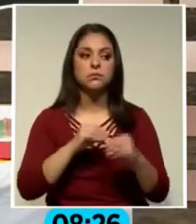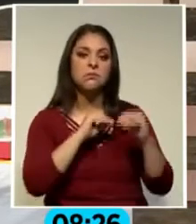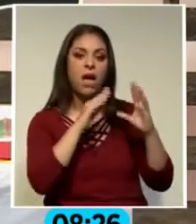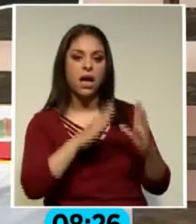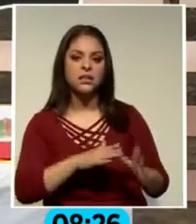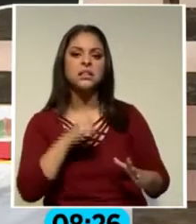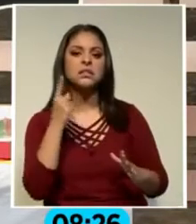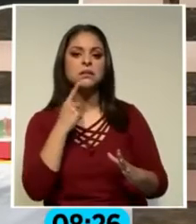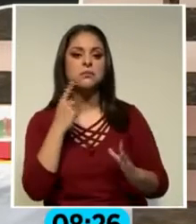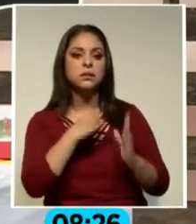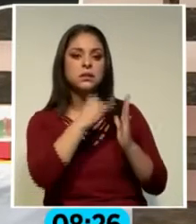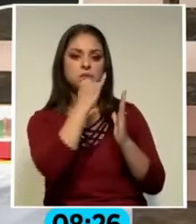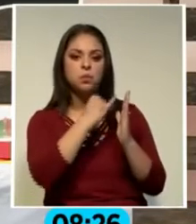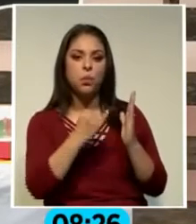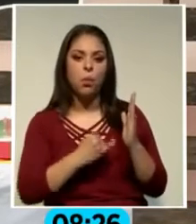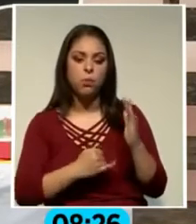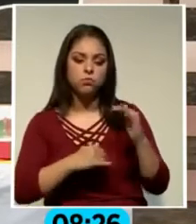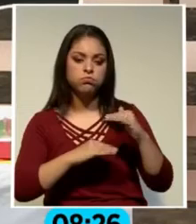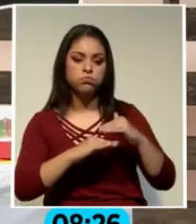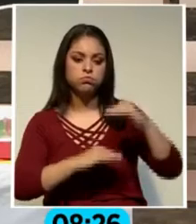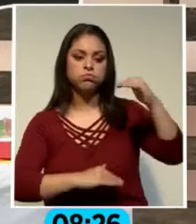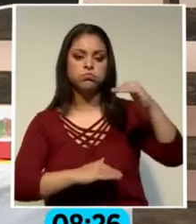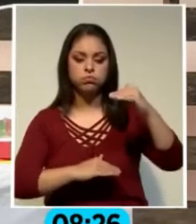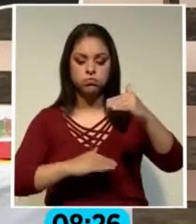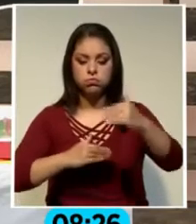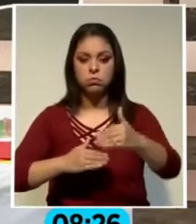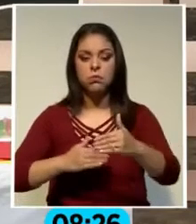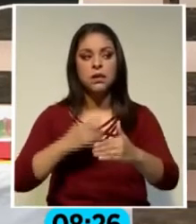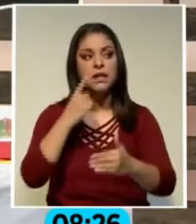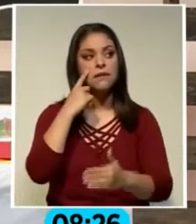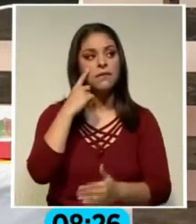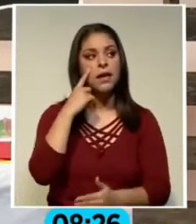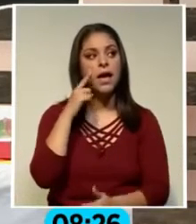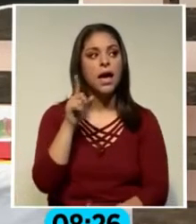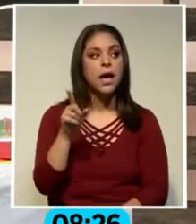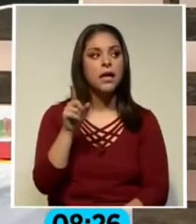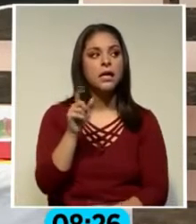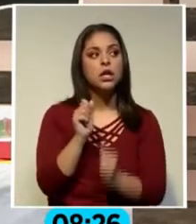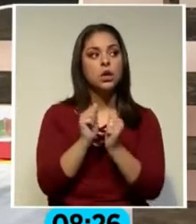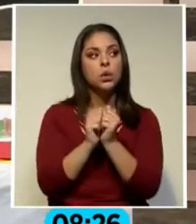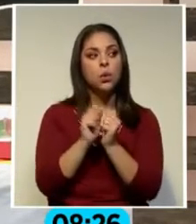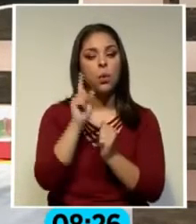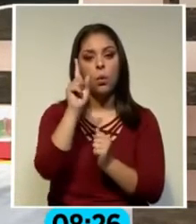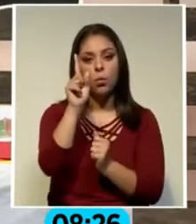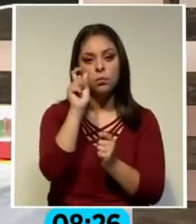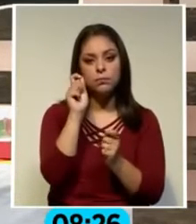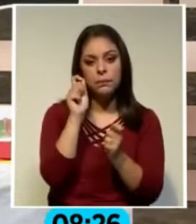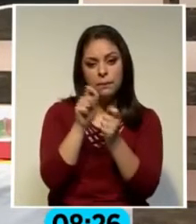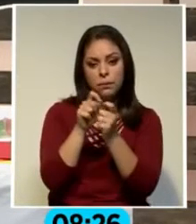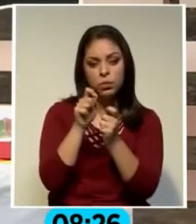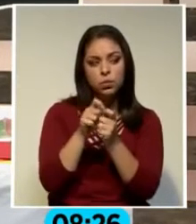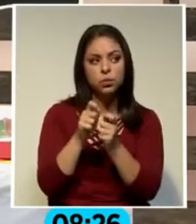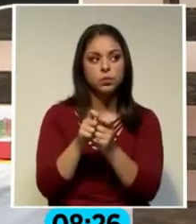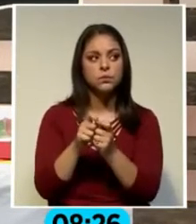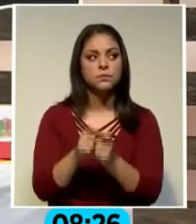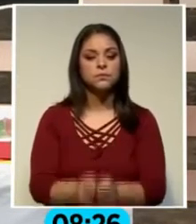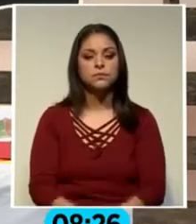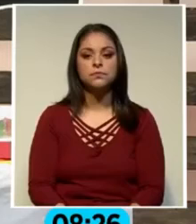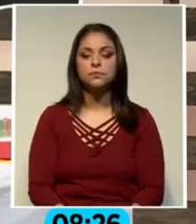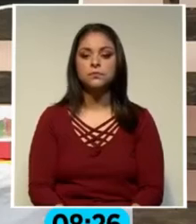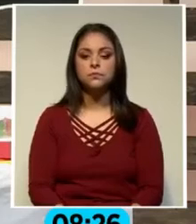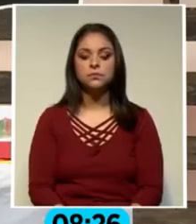Entonces, invita a los niños con un pincho que aquí se ve muy chiquitito, quizás ahorita un compañero me ayude para que